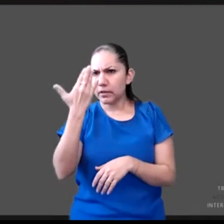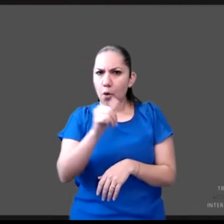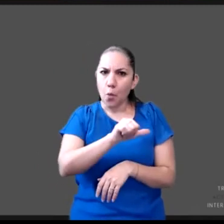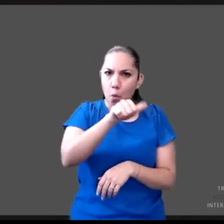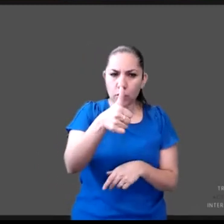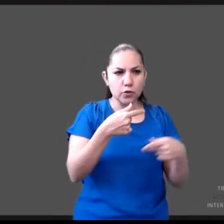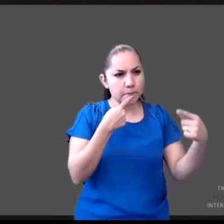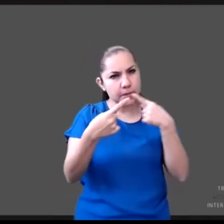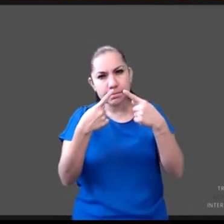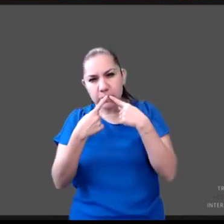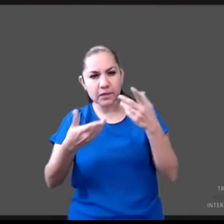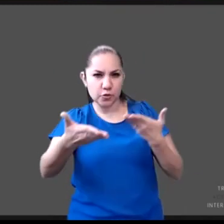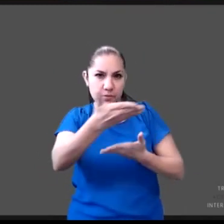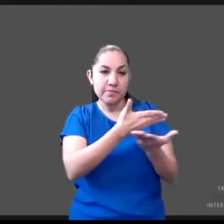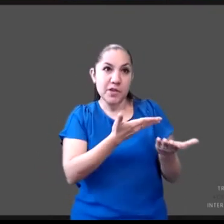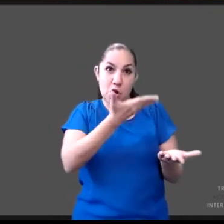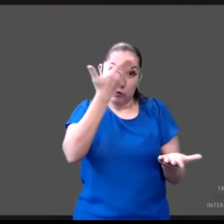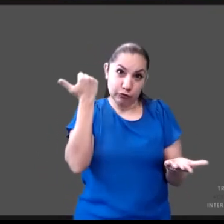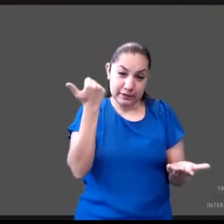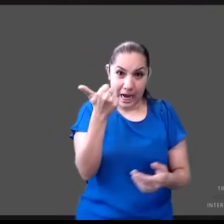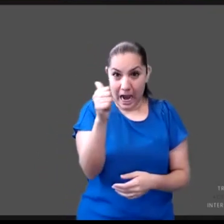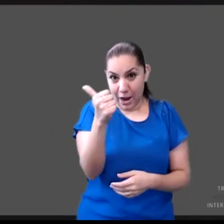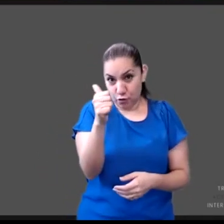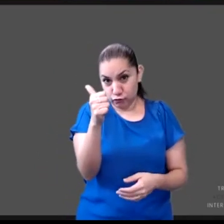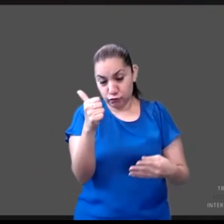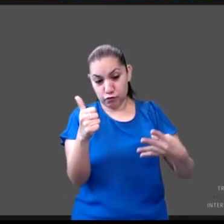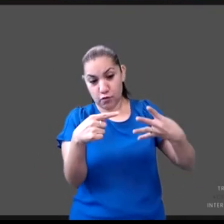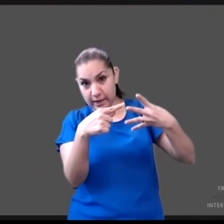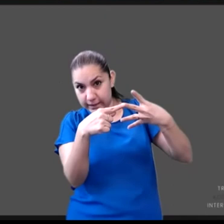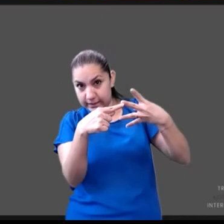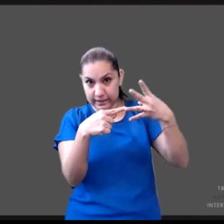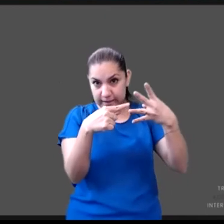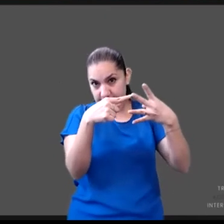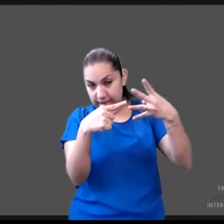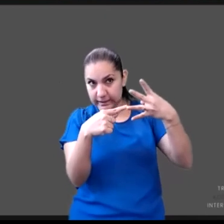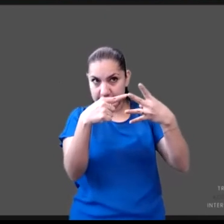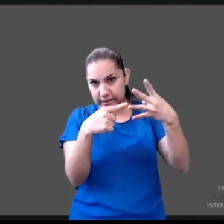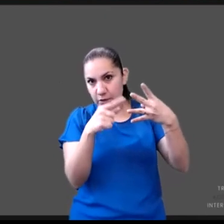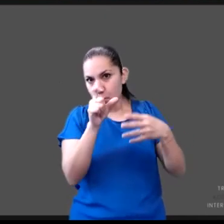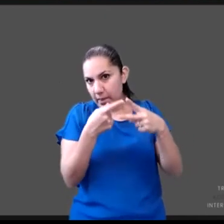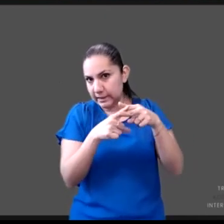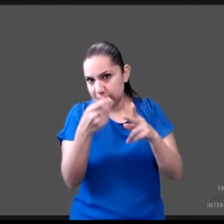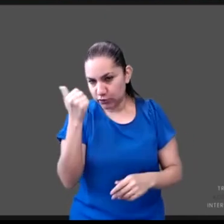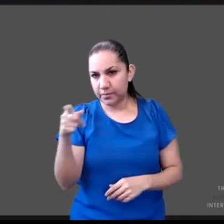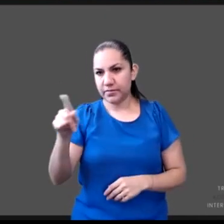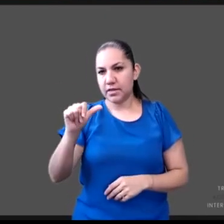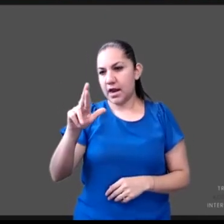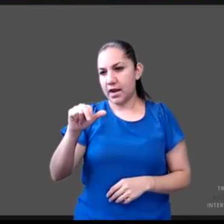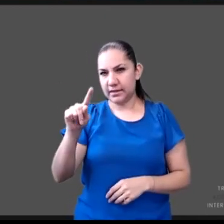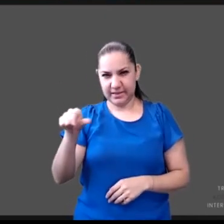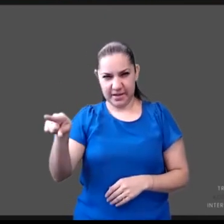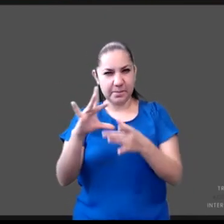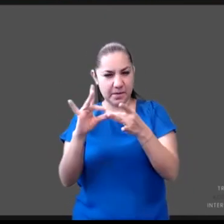ya no sé si segunda o tercera semana de agosto, pero les informaremos, uno con esto que anunció Aranza, la Semana